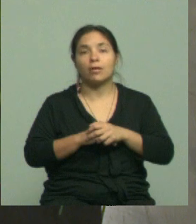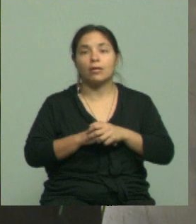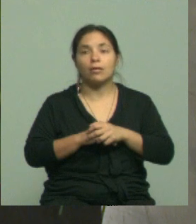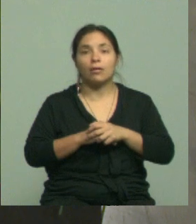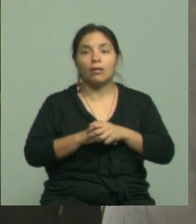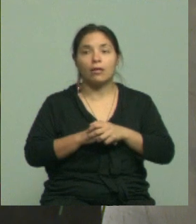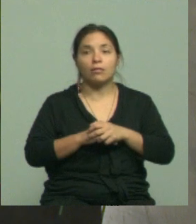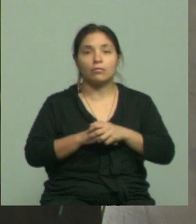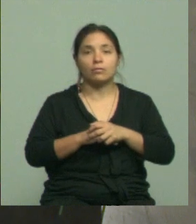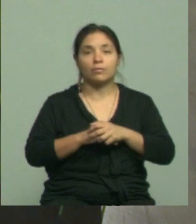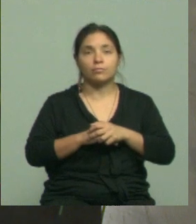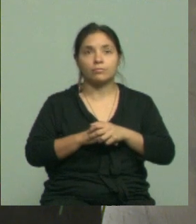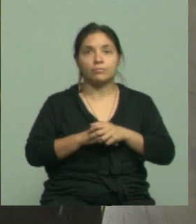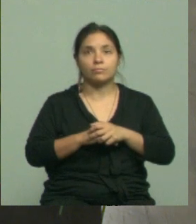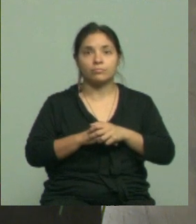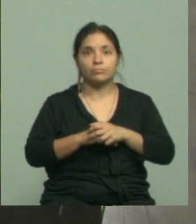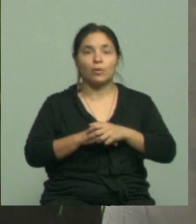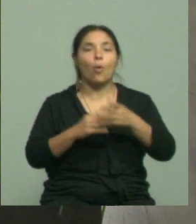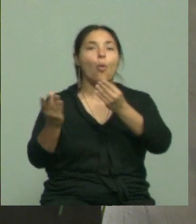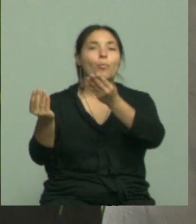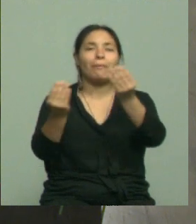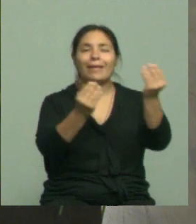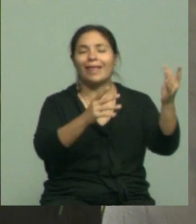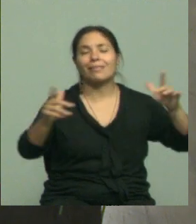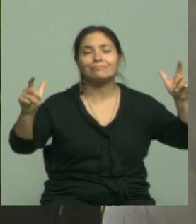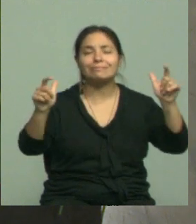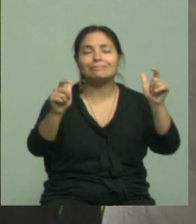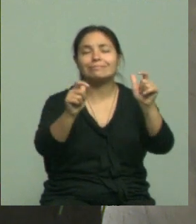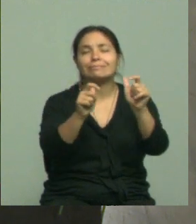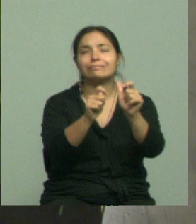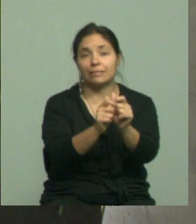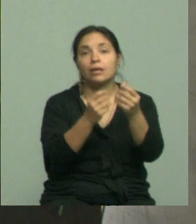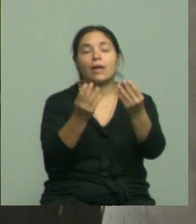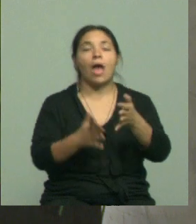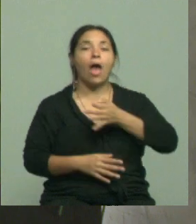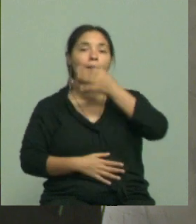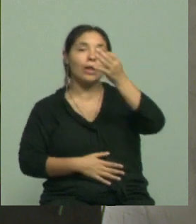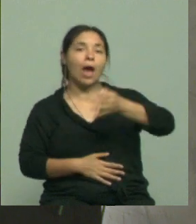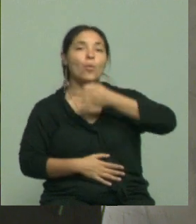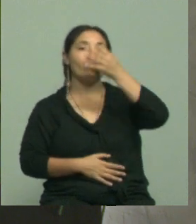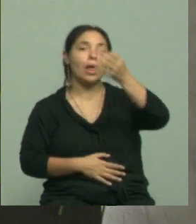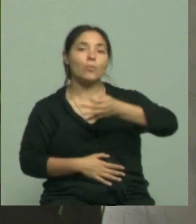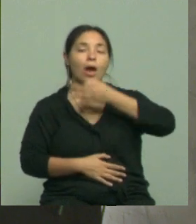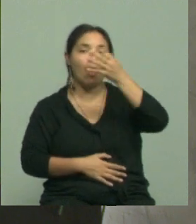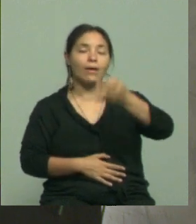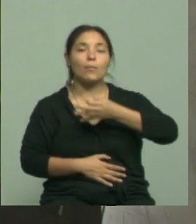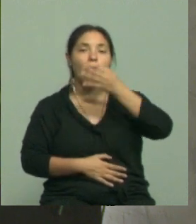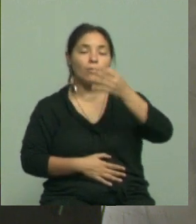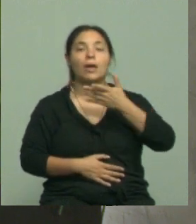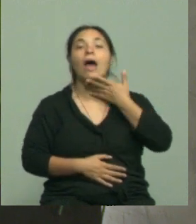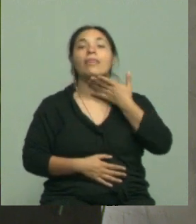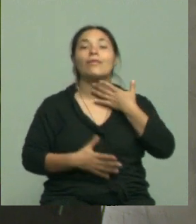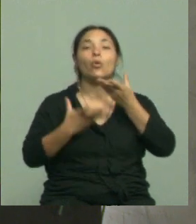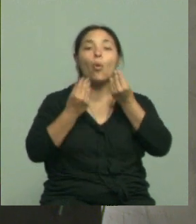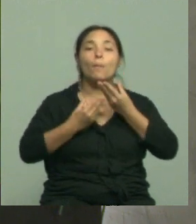humedad muy bajo. Y cuando hablamos, usamos nuestra voz, nosotros perdemos milésimas de gotitas de